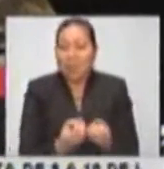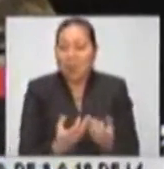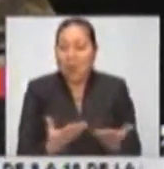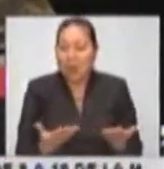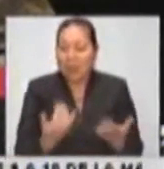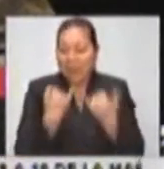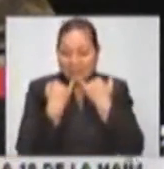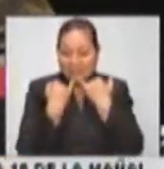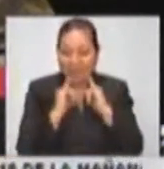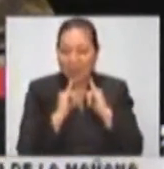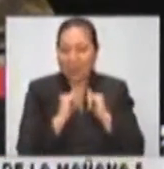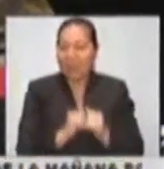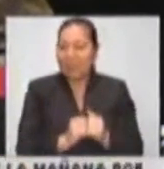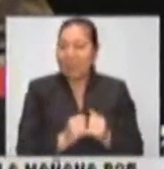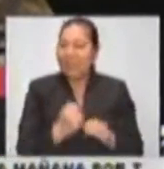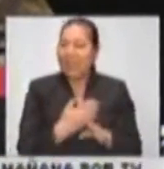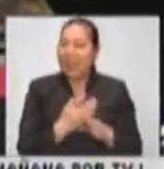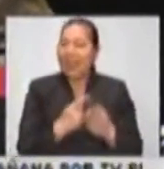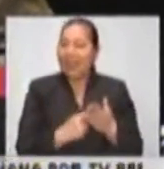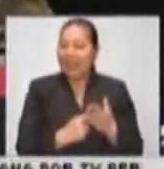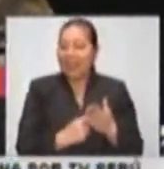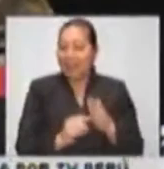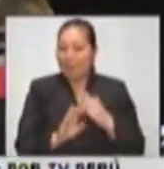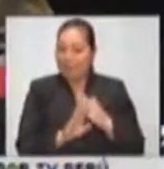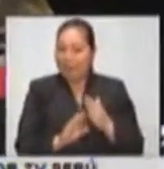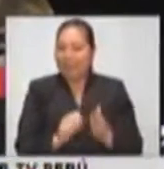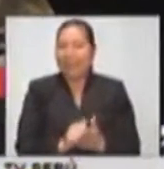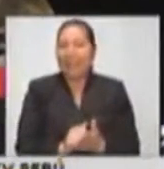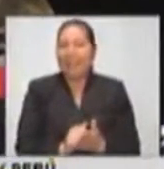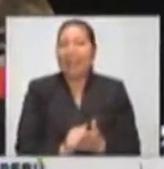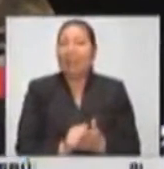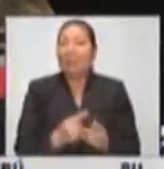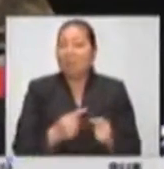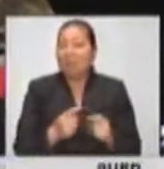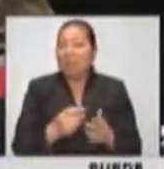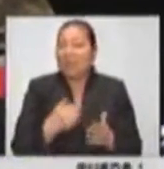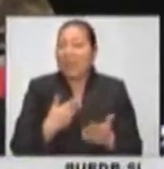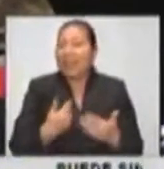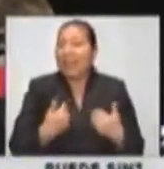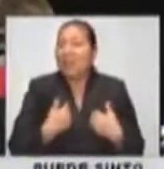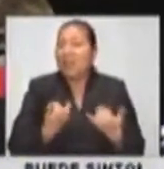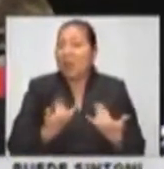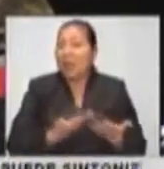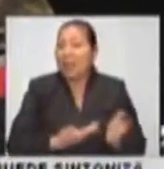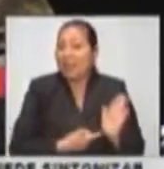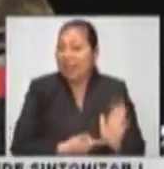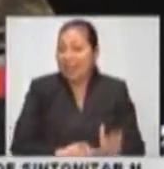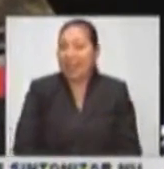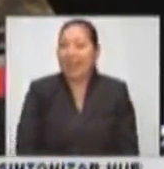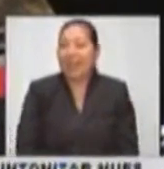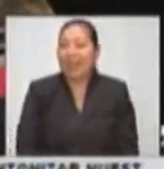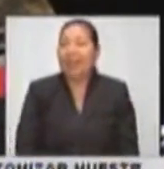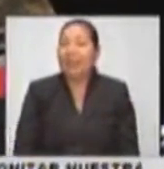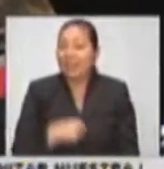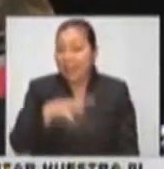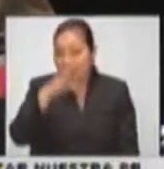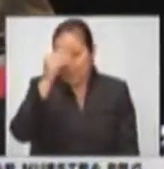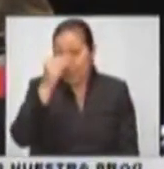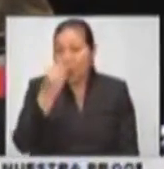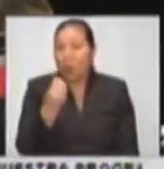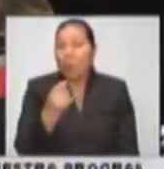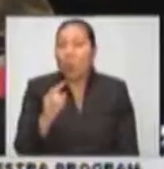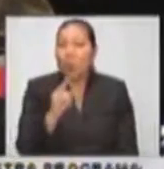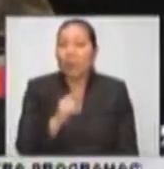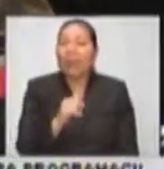de información y de metodologías y de bases de datos disponibles, y esas las tenemos disponibles. Entonces, lo que tenemos que hacer es aprender a usarlas. Creo